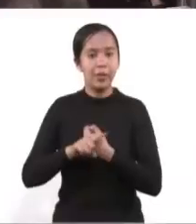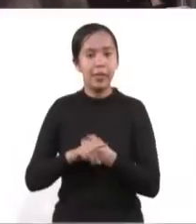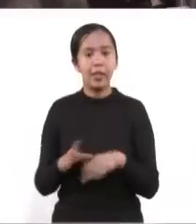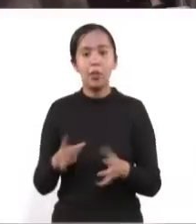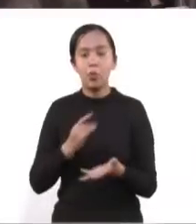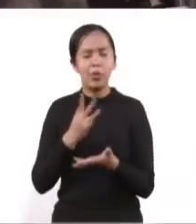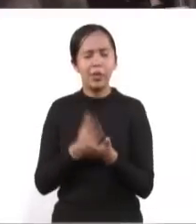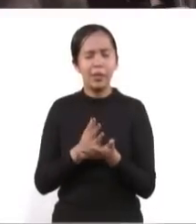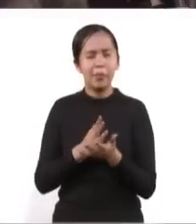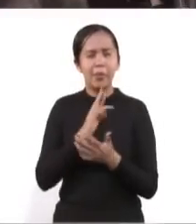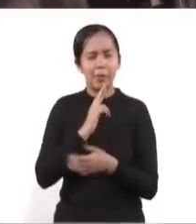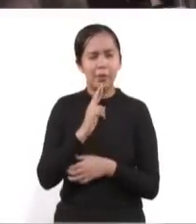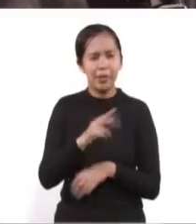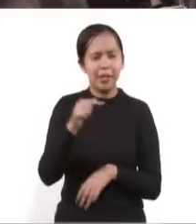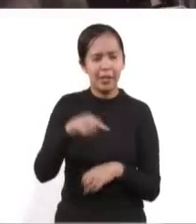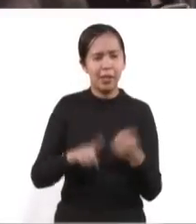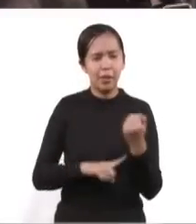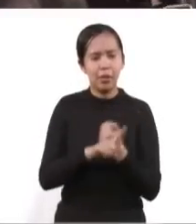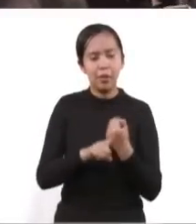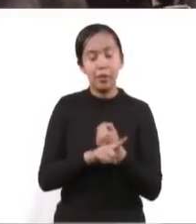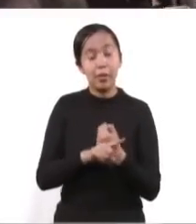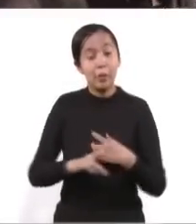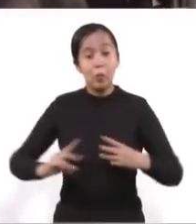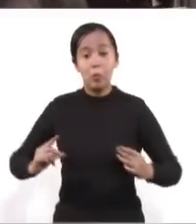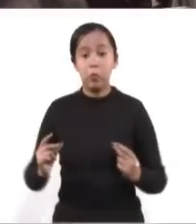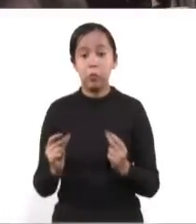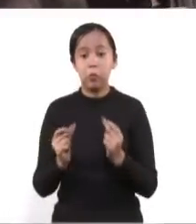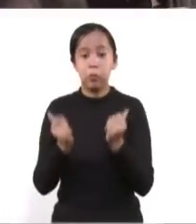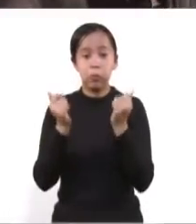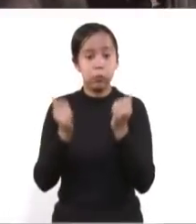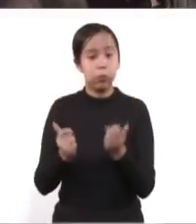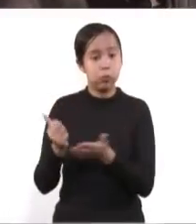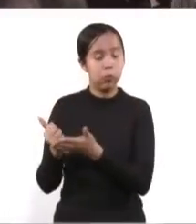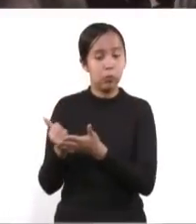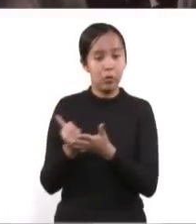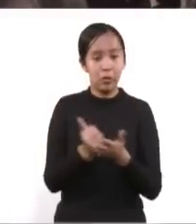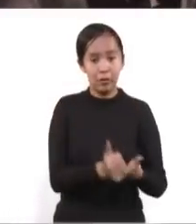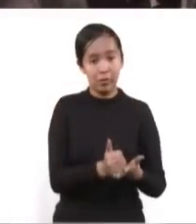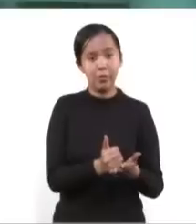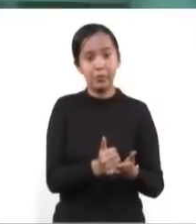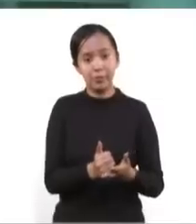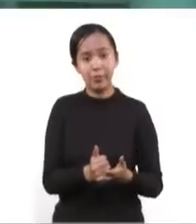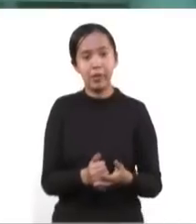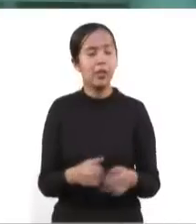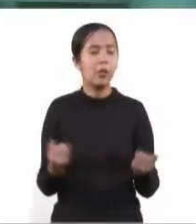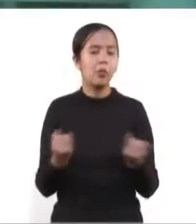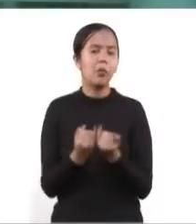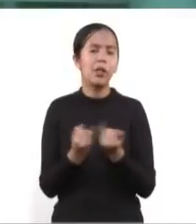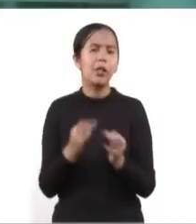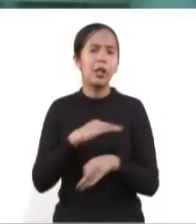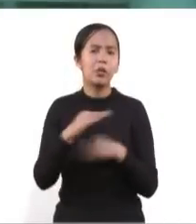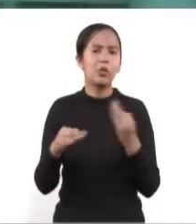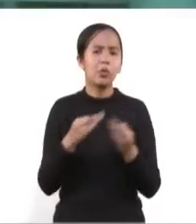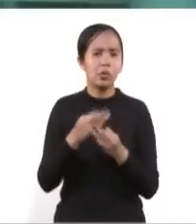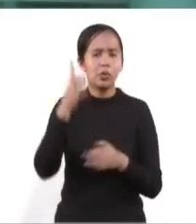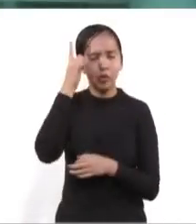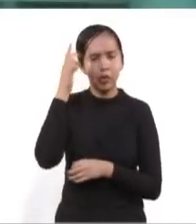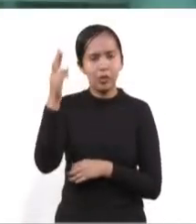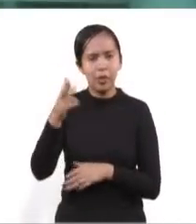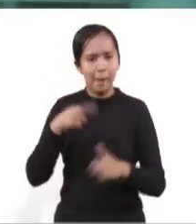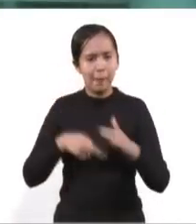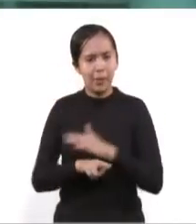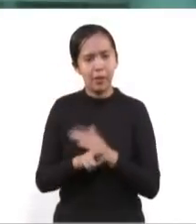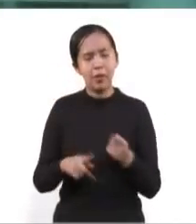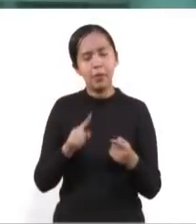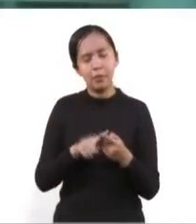este tema, de inmediato nos ayudan a resolverlo. A todos los directivos del Metro, por supuesto, a